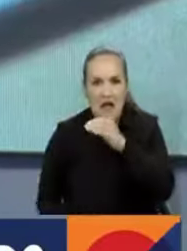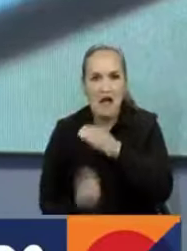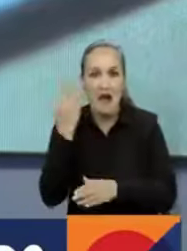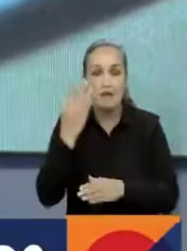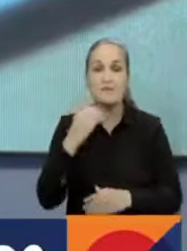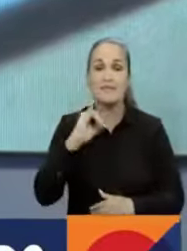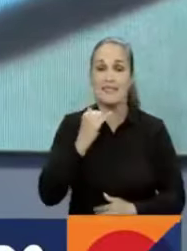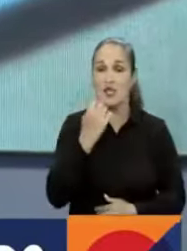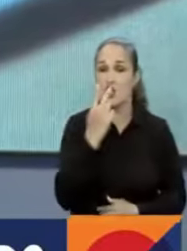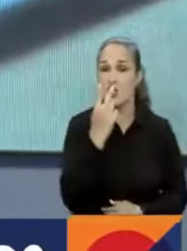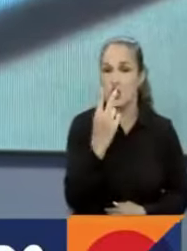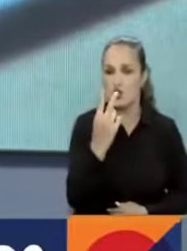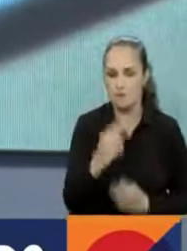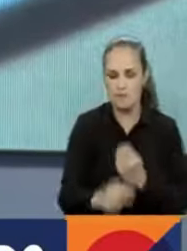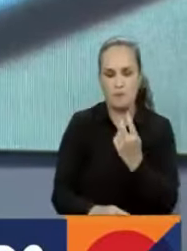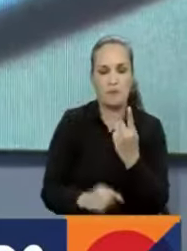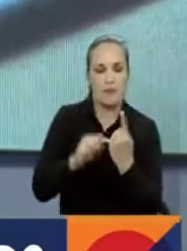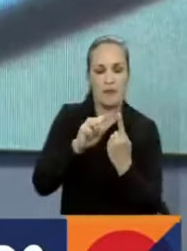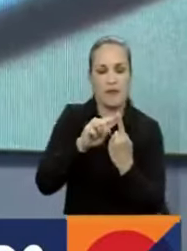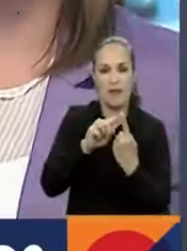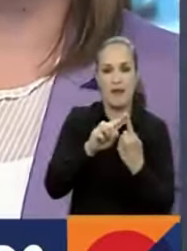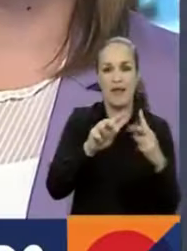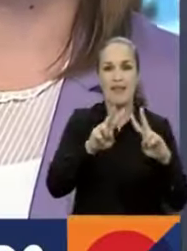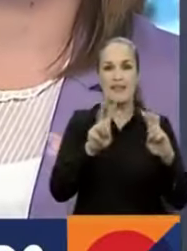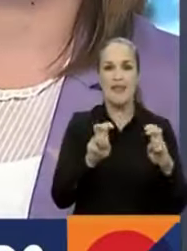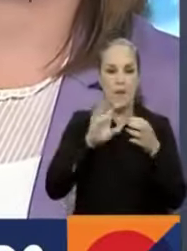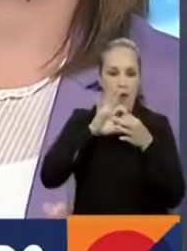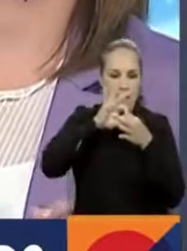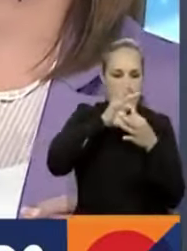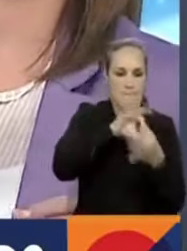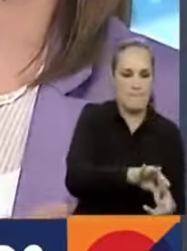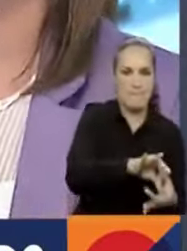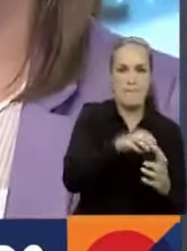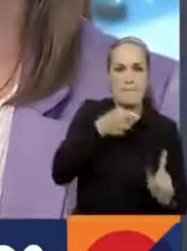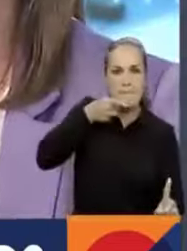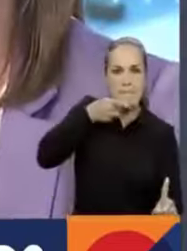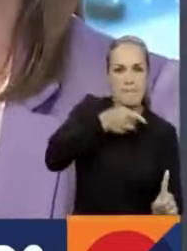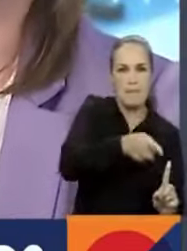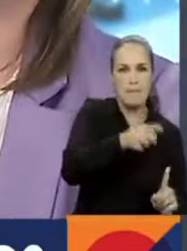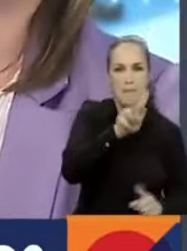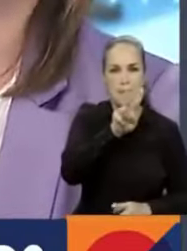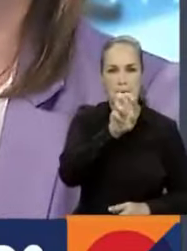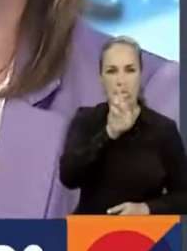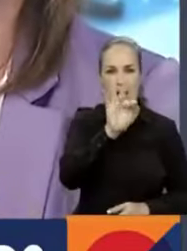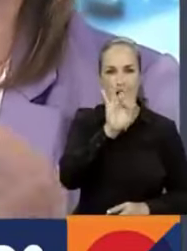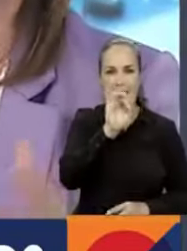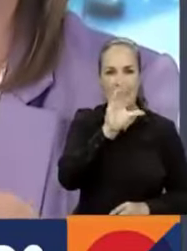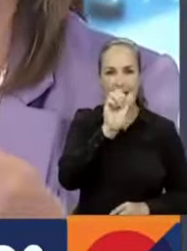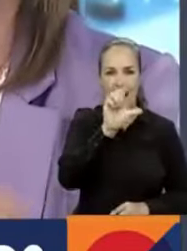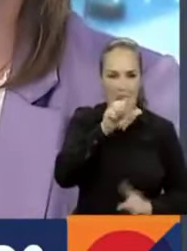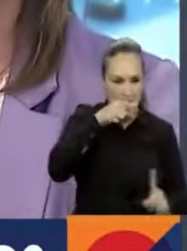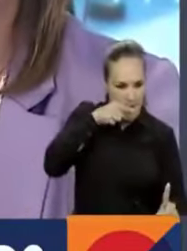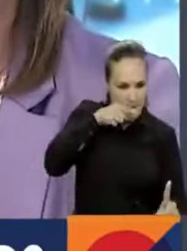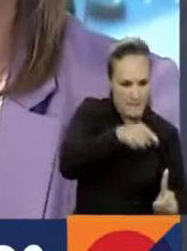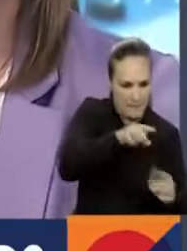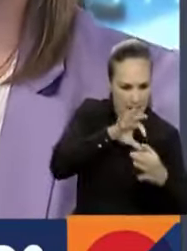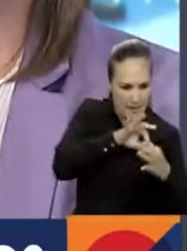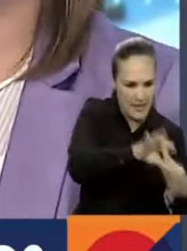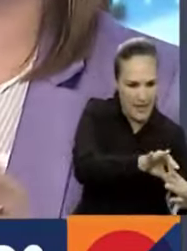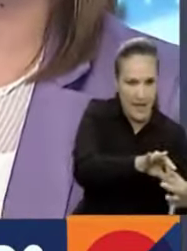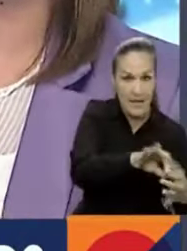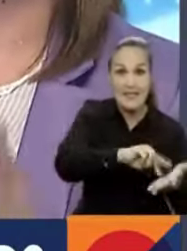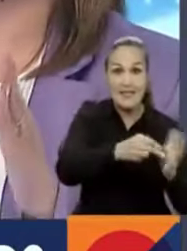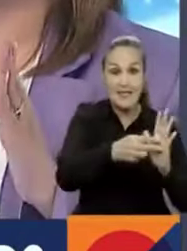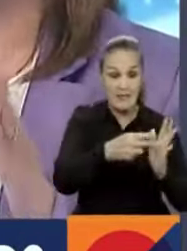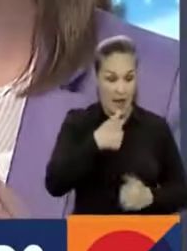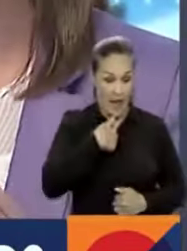las personas que están a favor de la reforma lleguen a conciliar un texto que en realidad beneficia a la mayoría y no